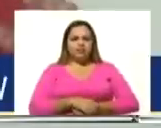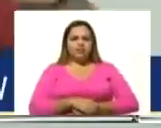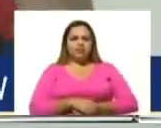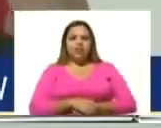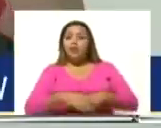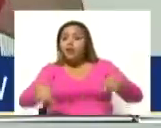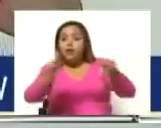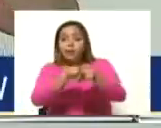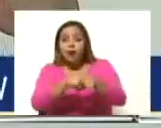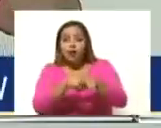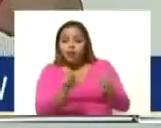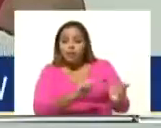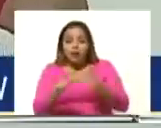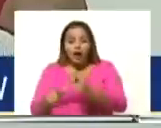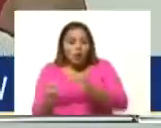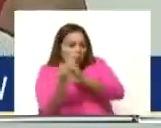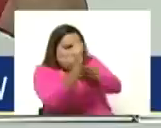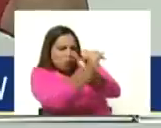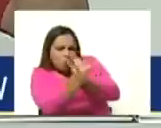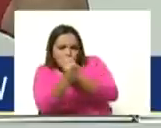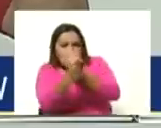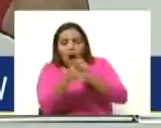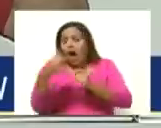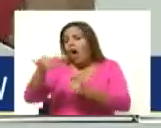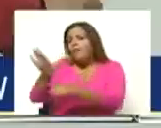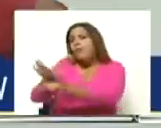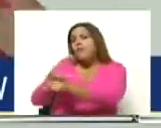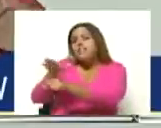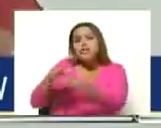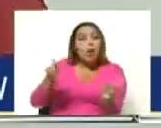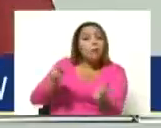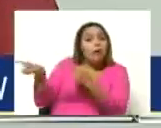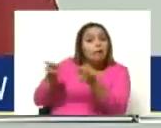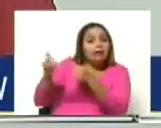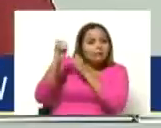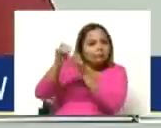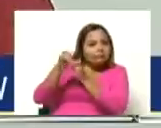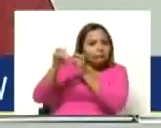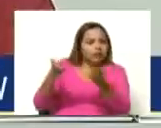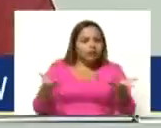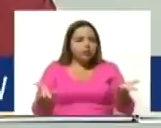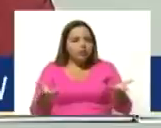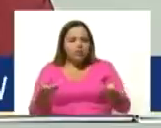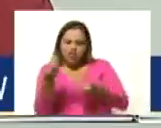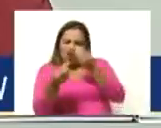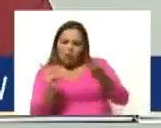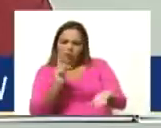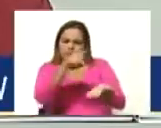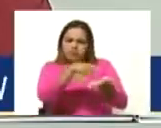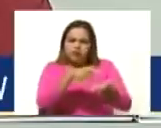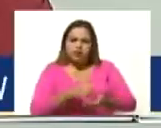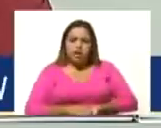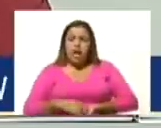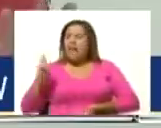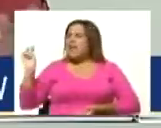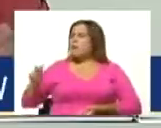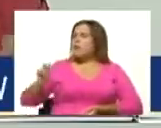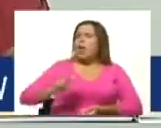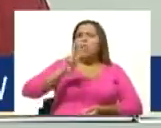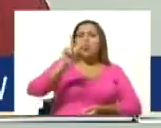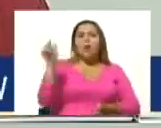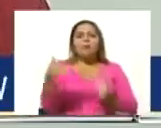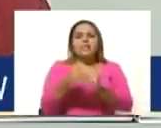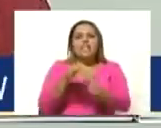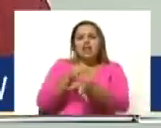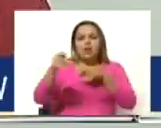Igual los bajaban y venía la cámara y los filmaba. Pobrecito, mira, los están bajando. Mentira. ¿Cómo llegaron ahí? No, que caminó 2000 kilómetros. Está